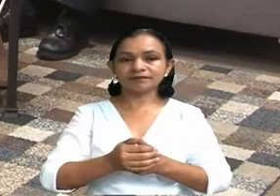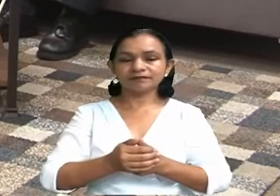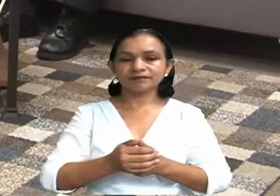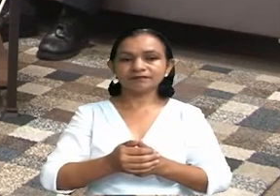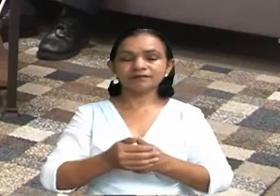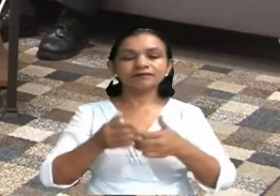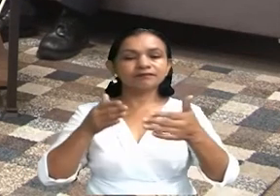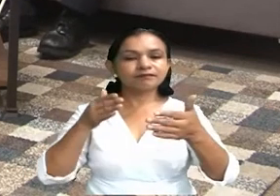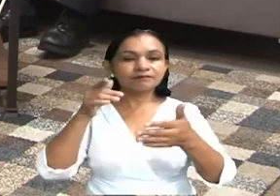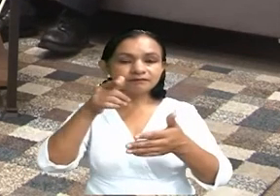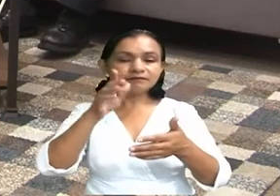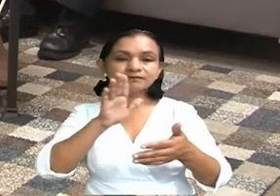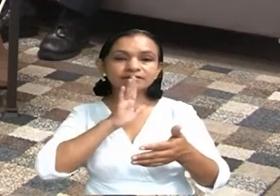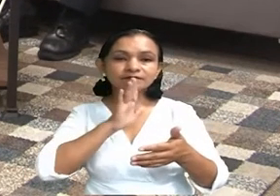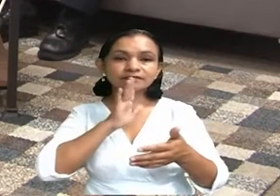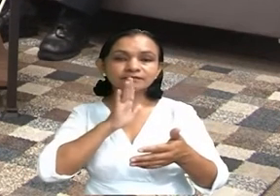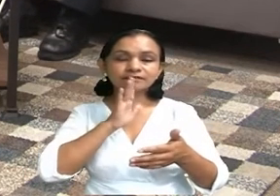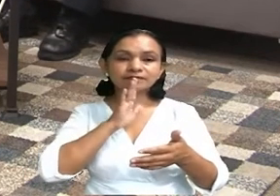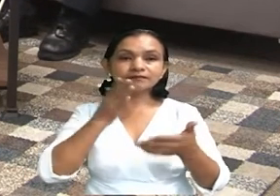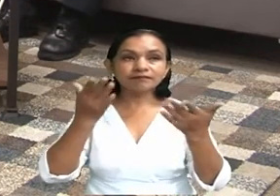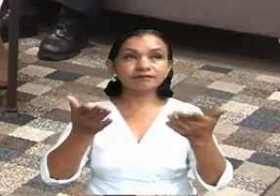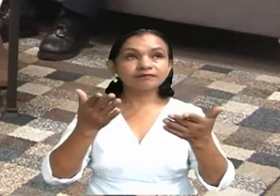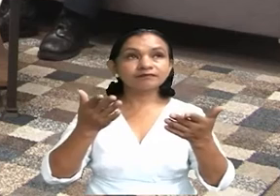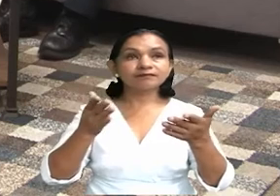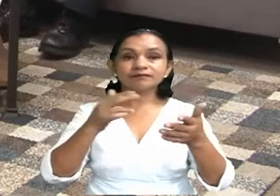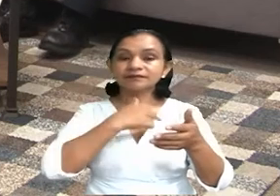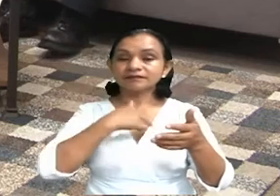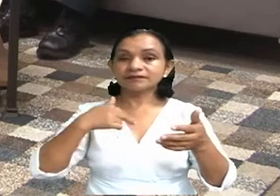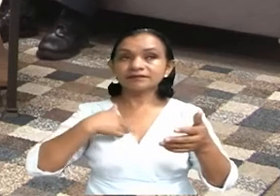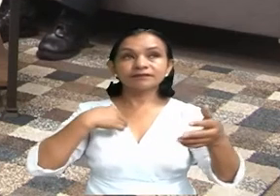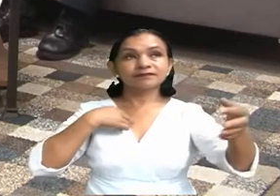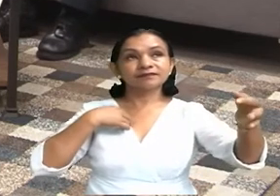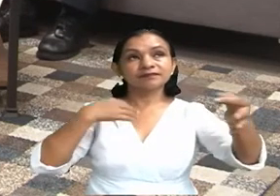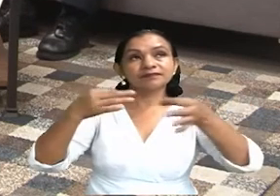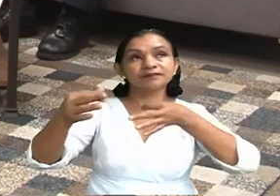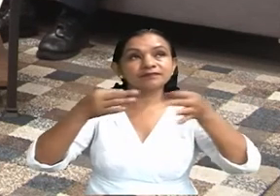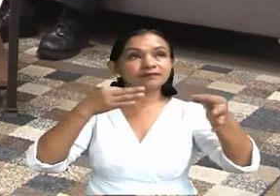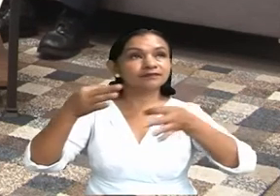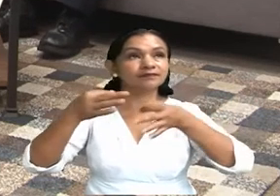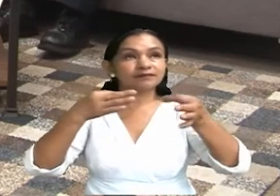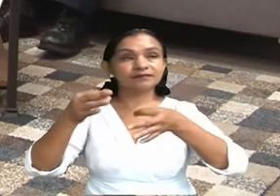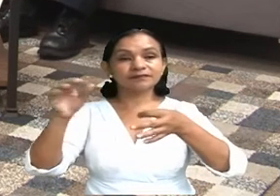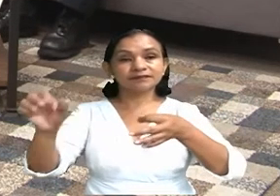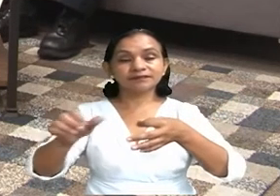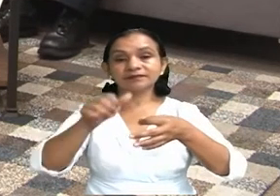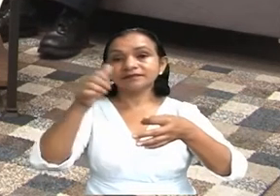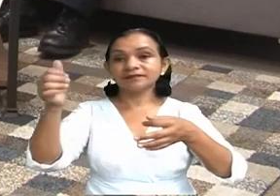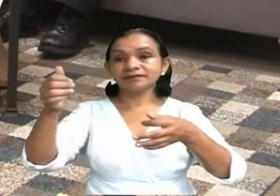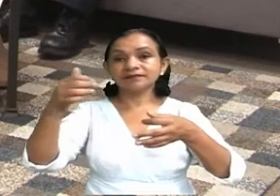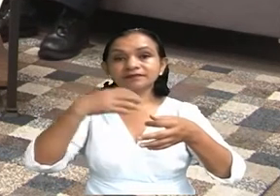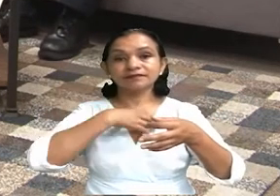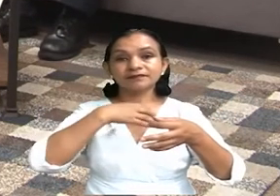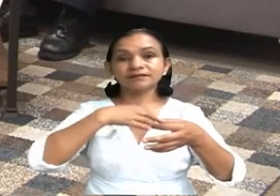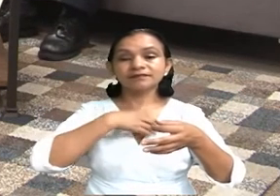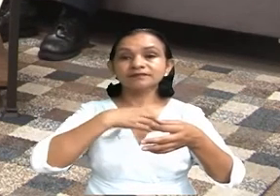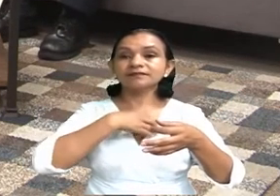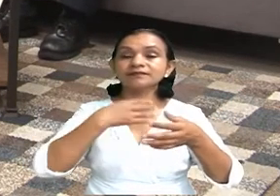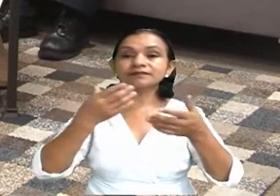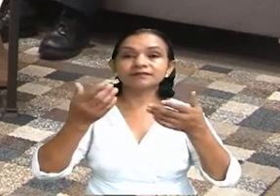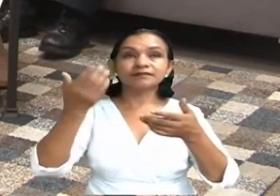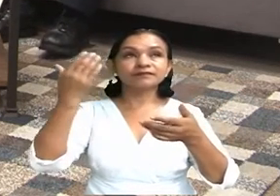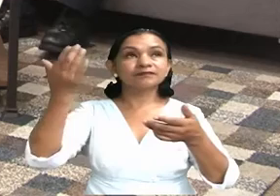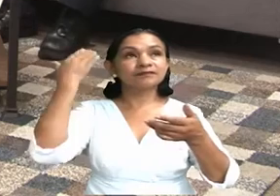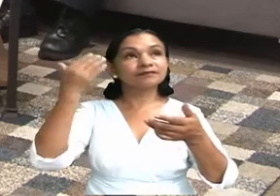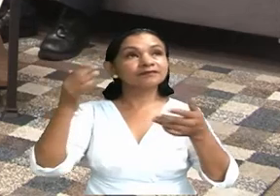con esa reflexión que usted hace y ese paralelo que nos plantea referido a otra etapa de nuestra historia, bueno, etapas